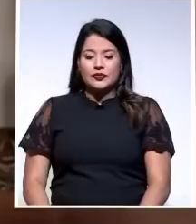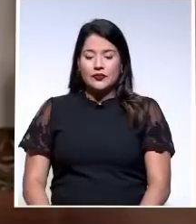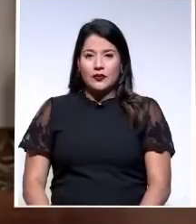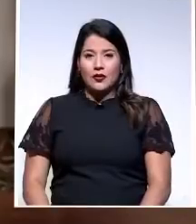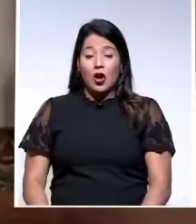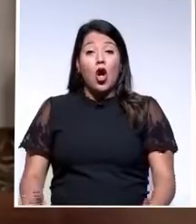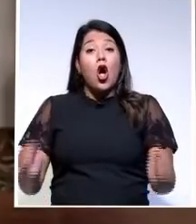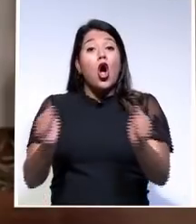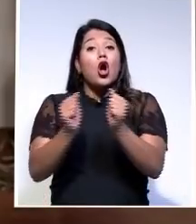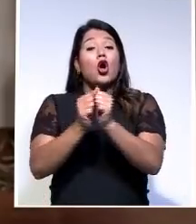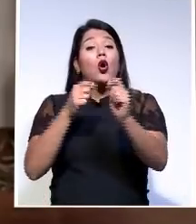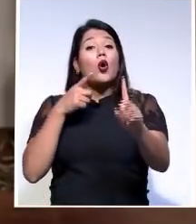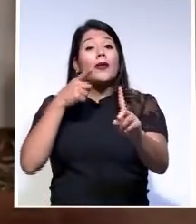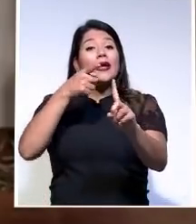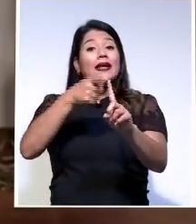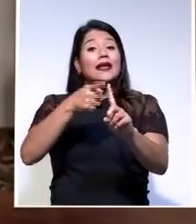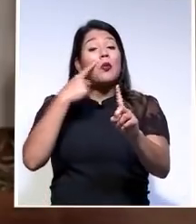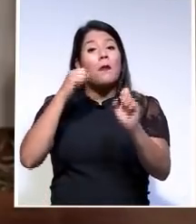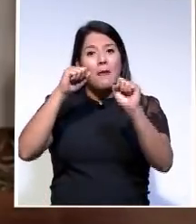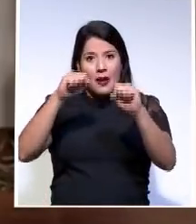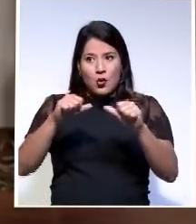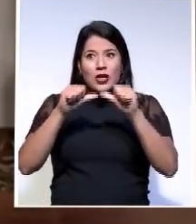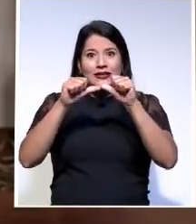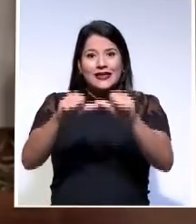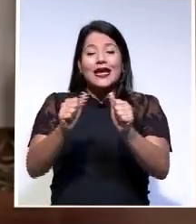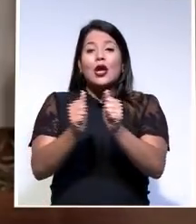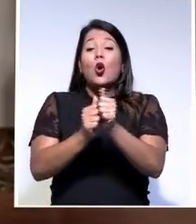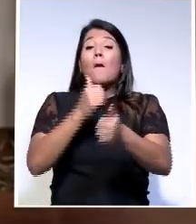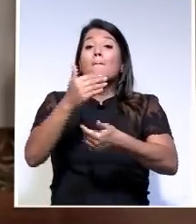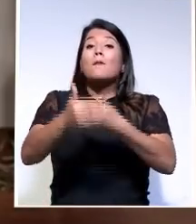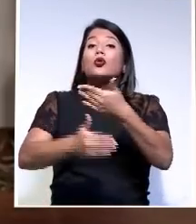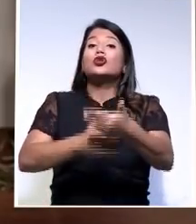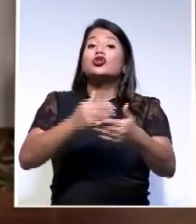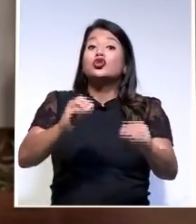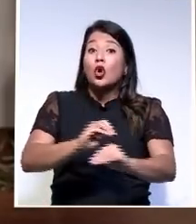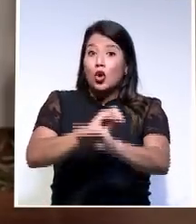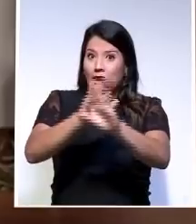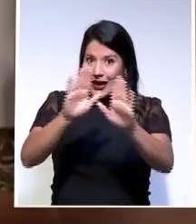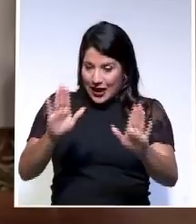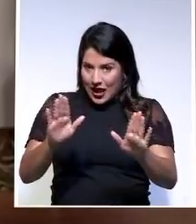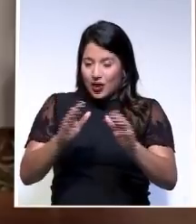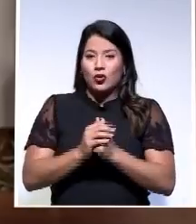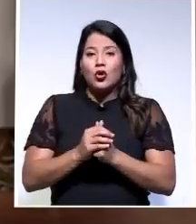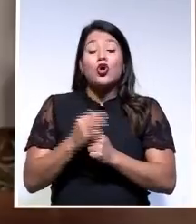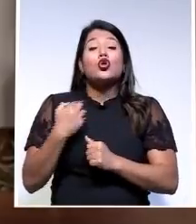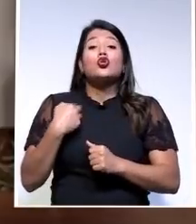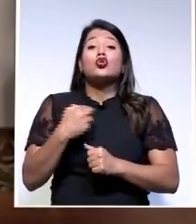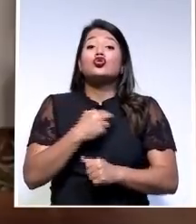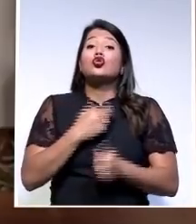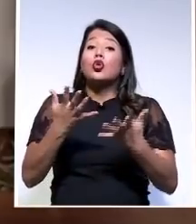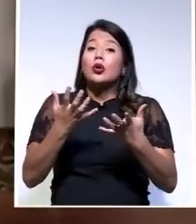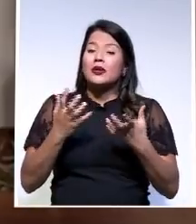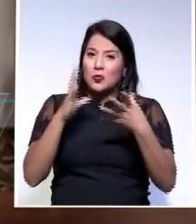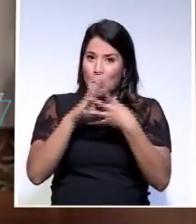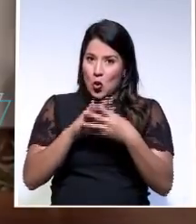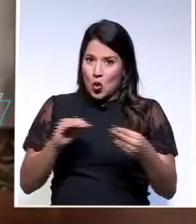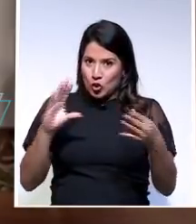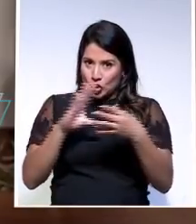Con el objetivo de mantener la transparencia del proceso electoral, queremos contarles que hemos